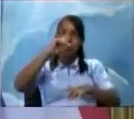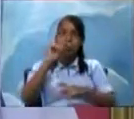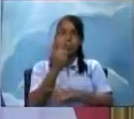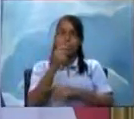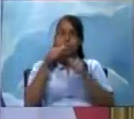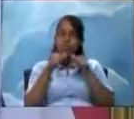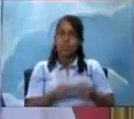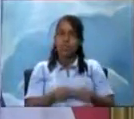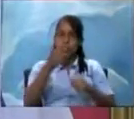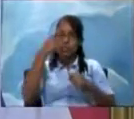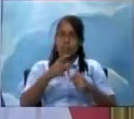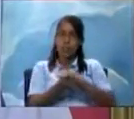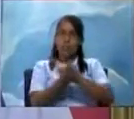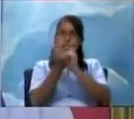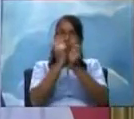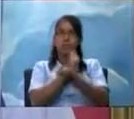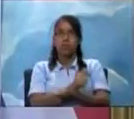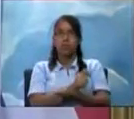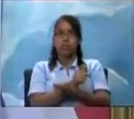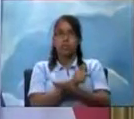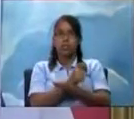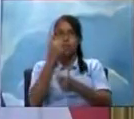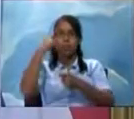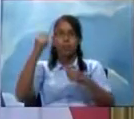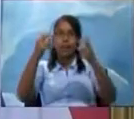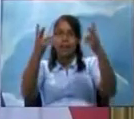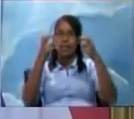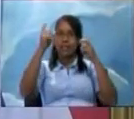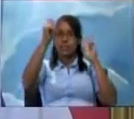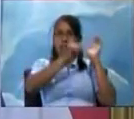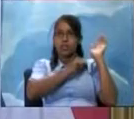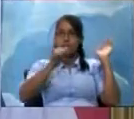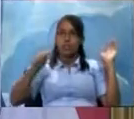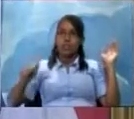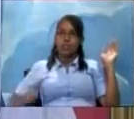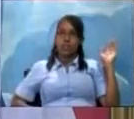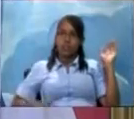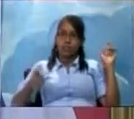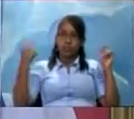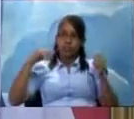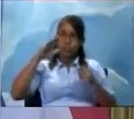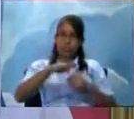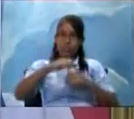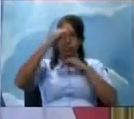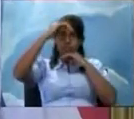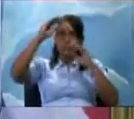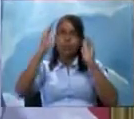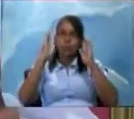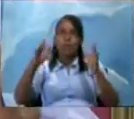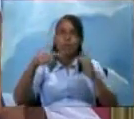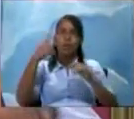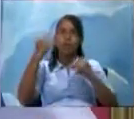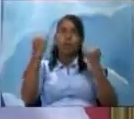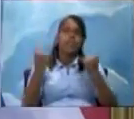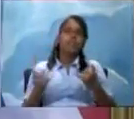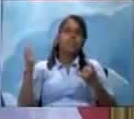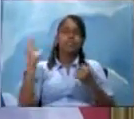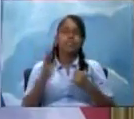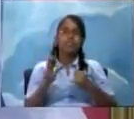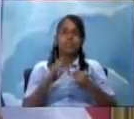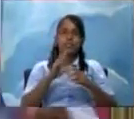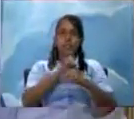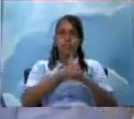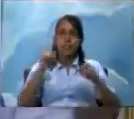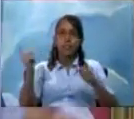los que hayamos quedado seremos transformados para recibir al Señor Jesucristo. Tenemos que estar alerta. Cuando ya veamos la